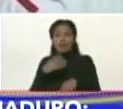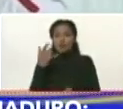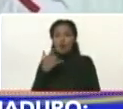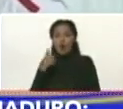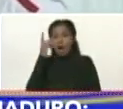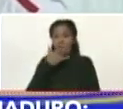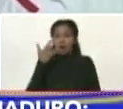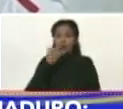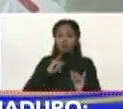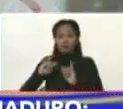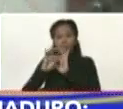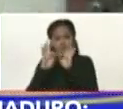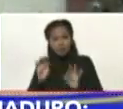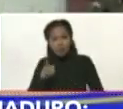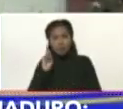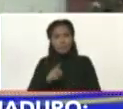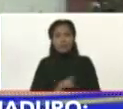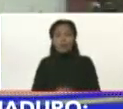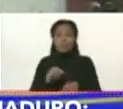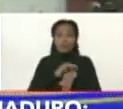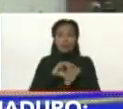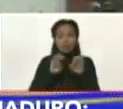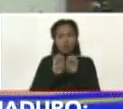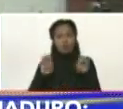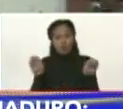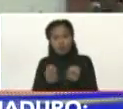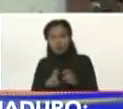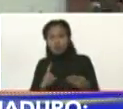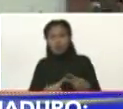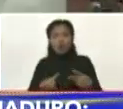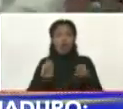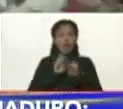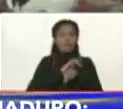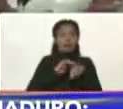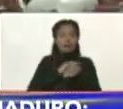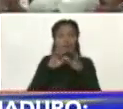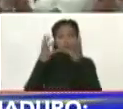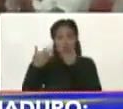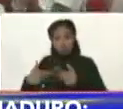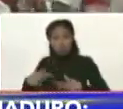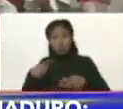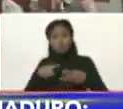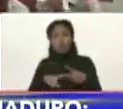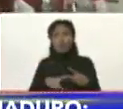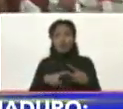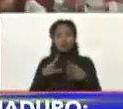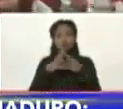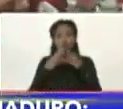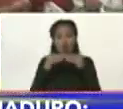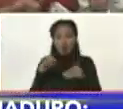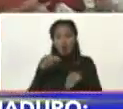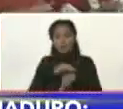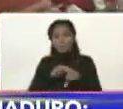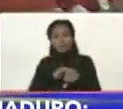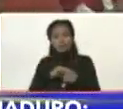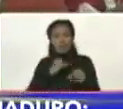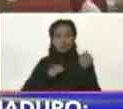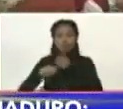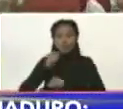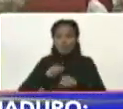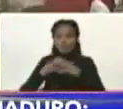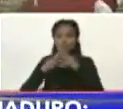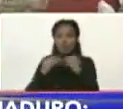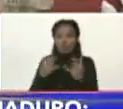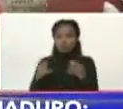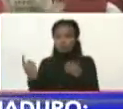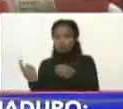pueblo afrodescendiente. El Ministerio de Educación, el Ministerio de Industria, todo el Ministerio de la Defensa,